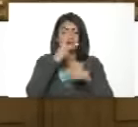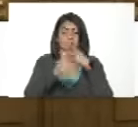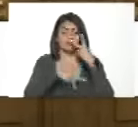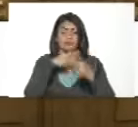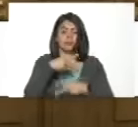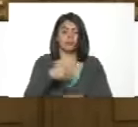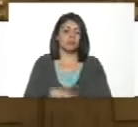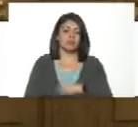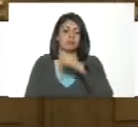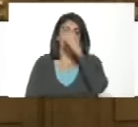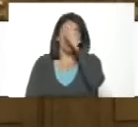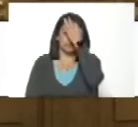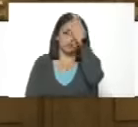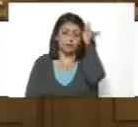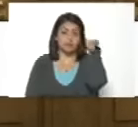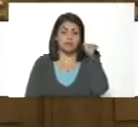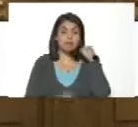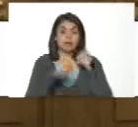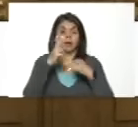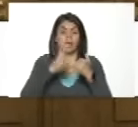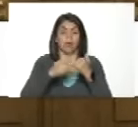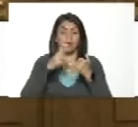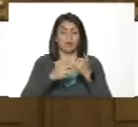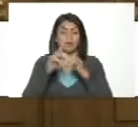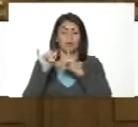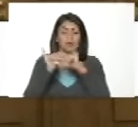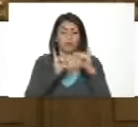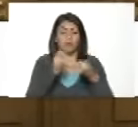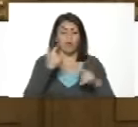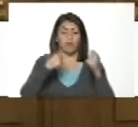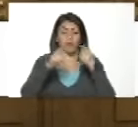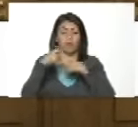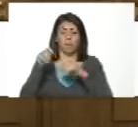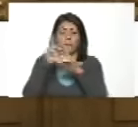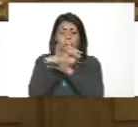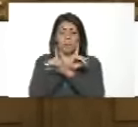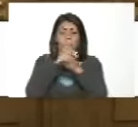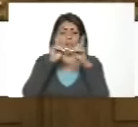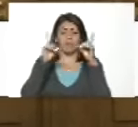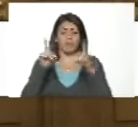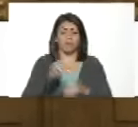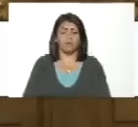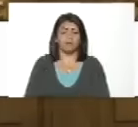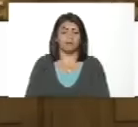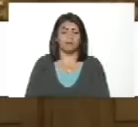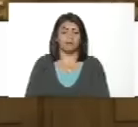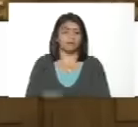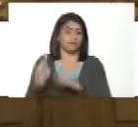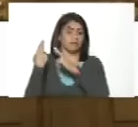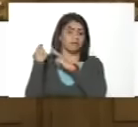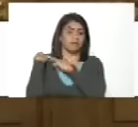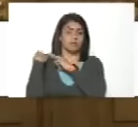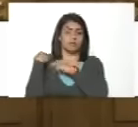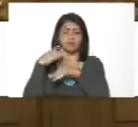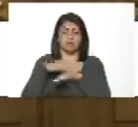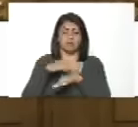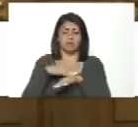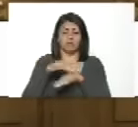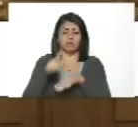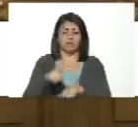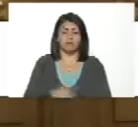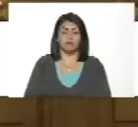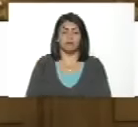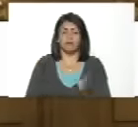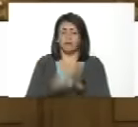políticos. Que los mismos apellidos que hoy se pretenden vender como demócratas fueron los responsables de lo que ocurrió